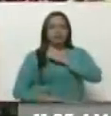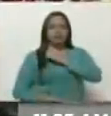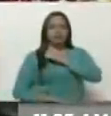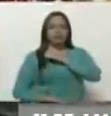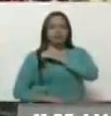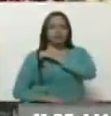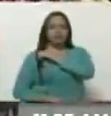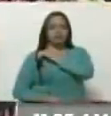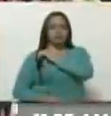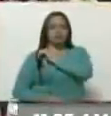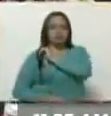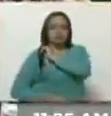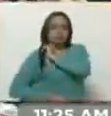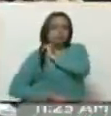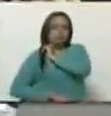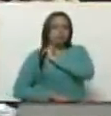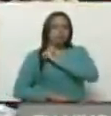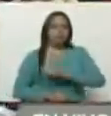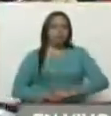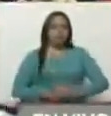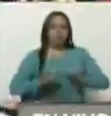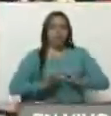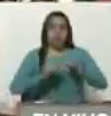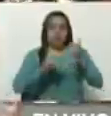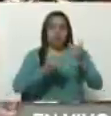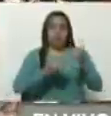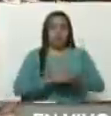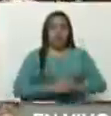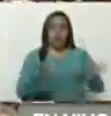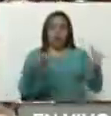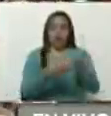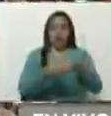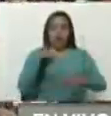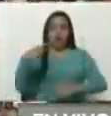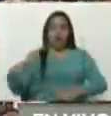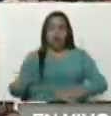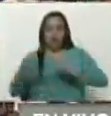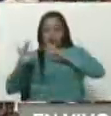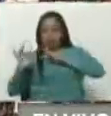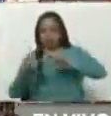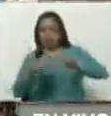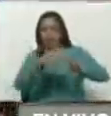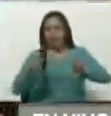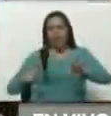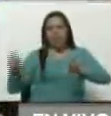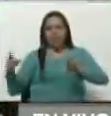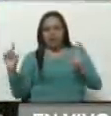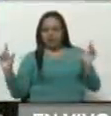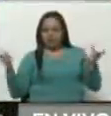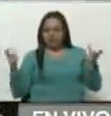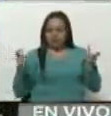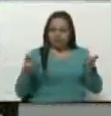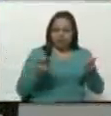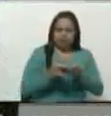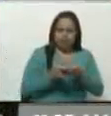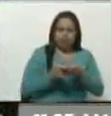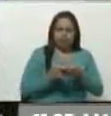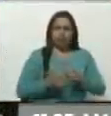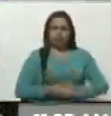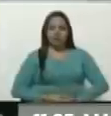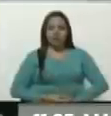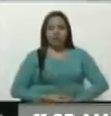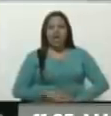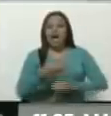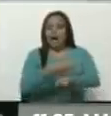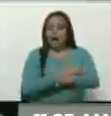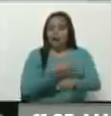esa debacle, esos partidos que en un momento movieron masas, movieron multitudes, tuvieron el